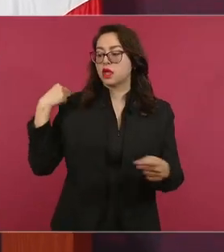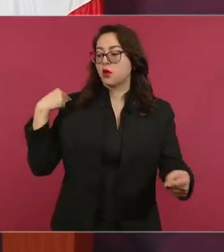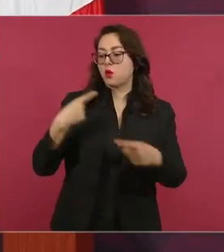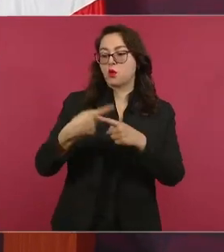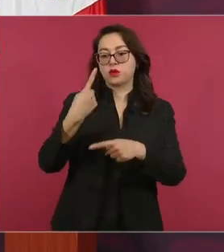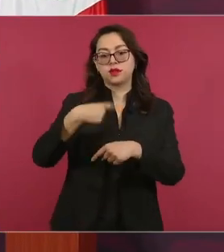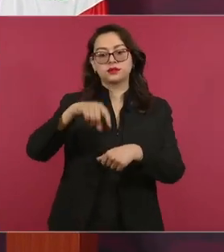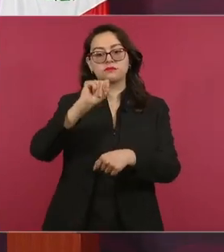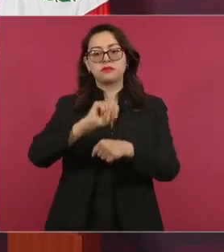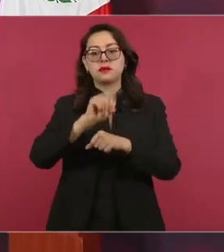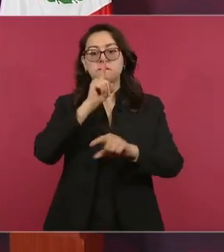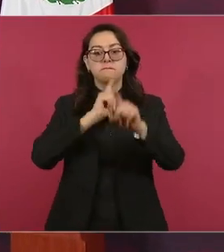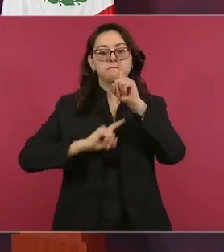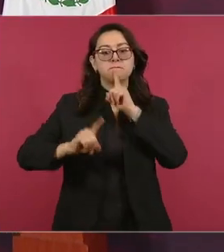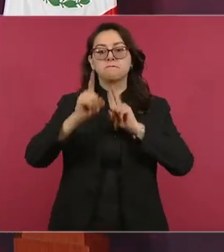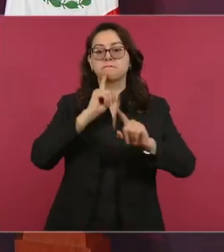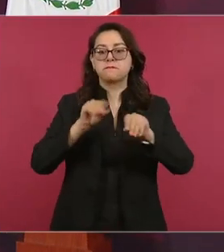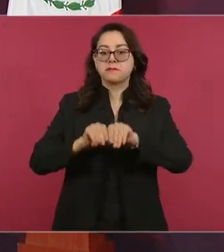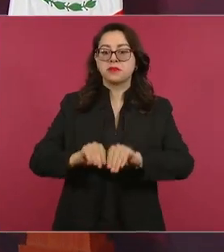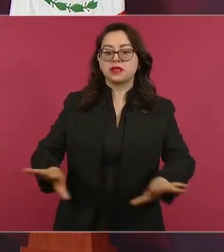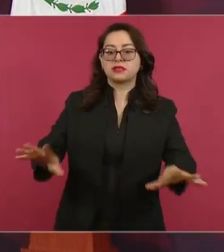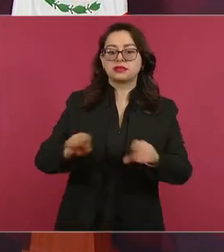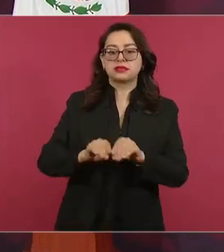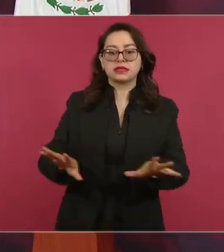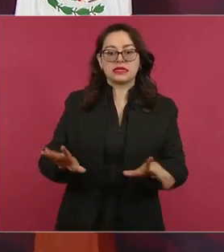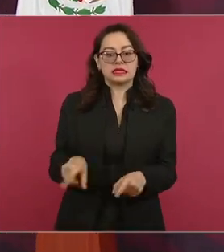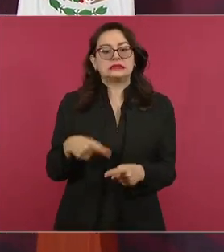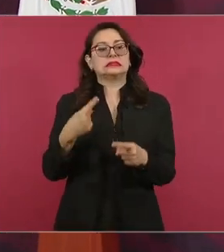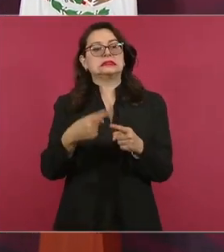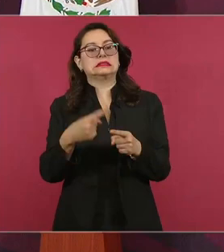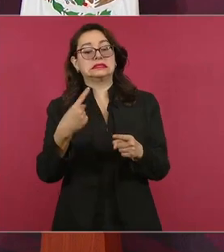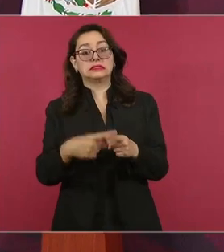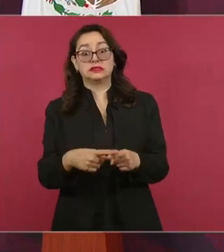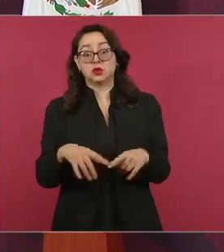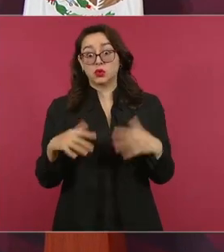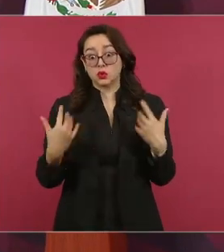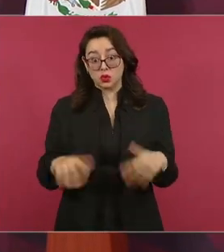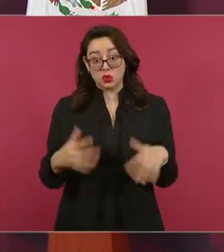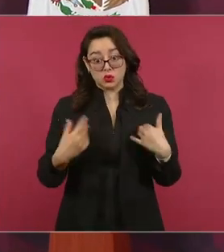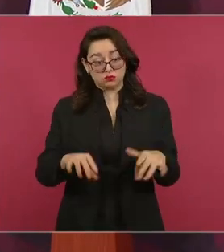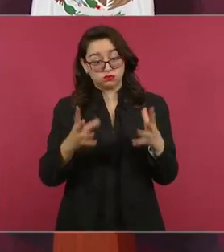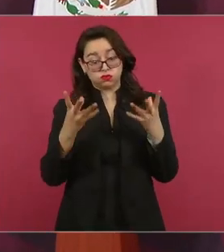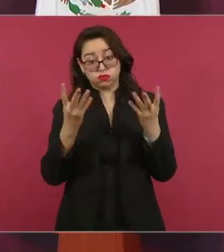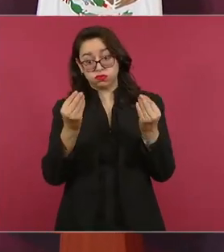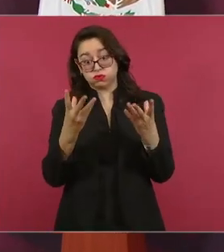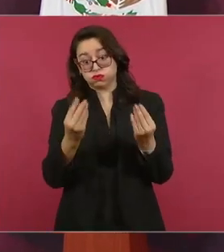modo que comenzamos porque hay bastante